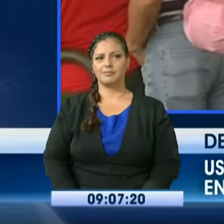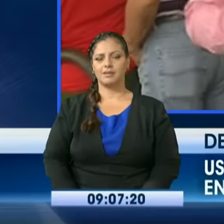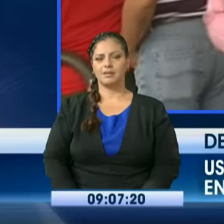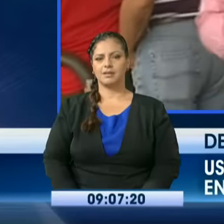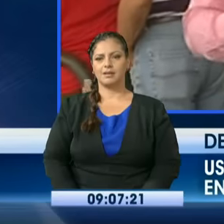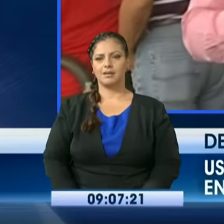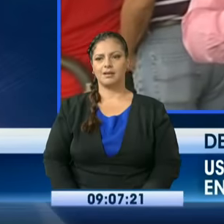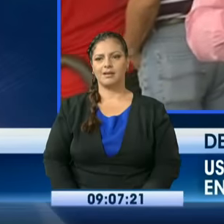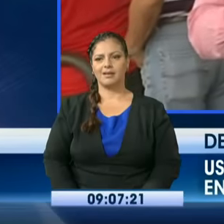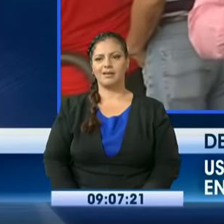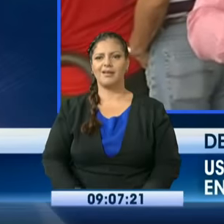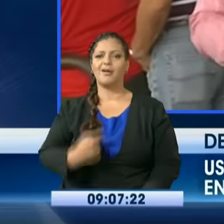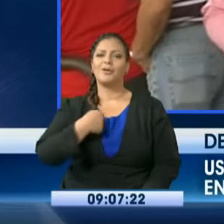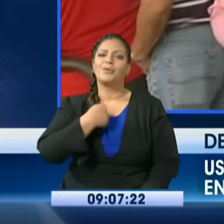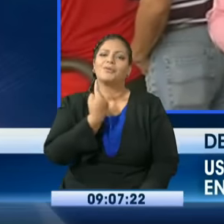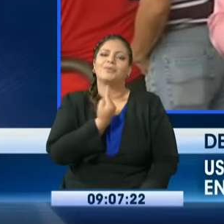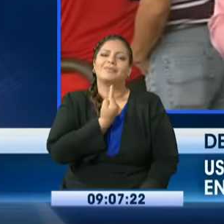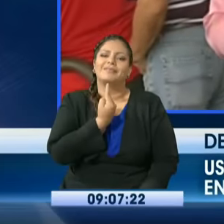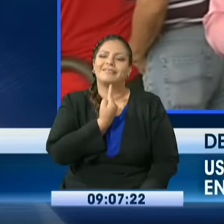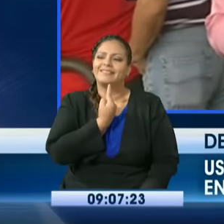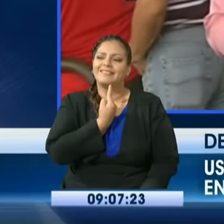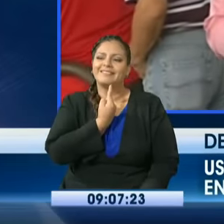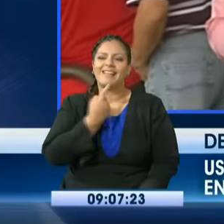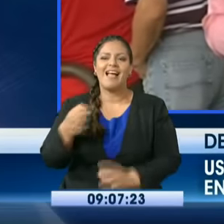seguramente. ¡Ah, caramba!